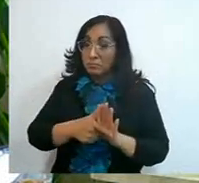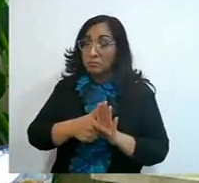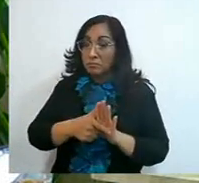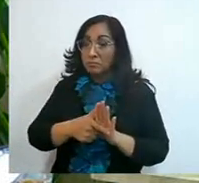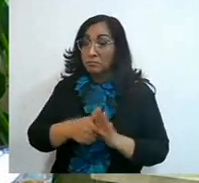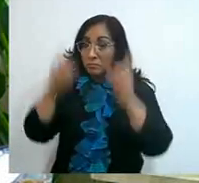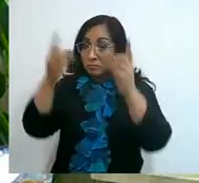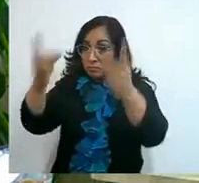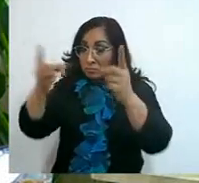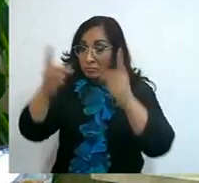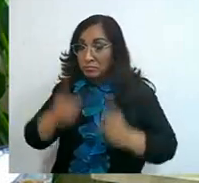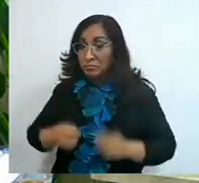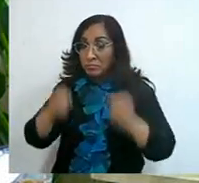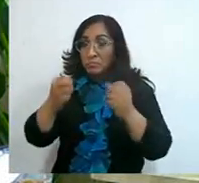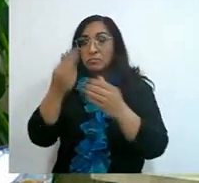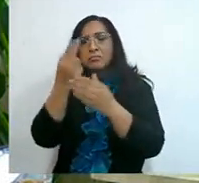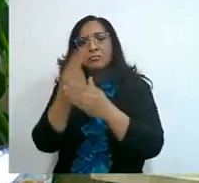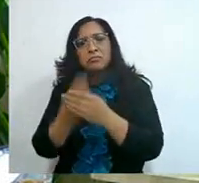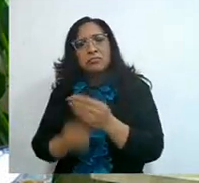Hay